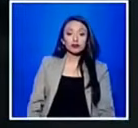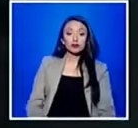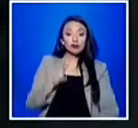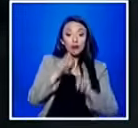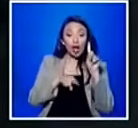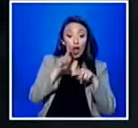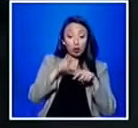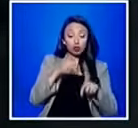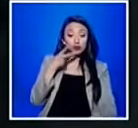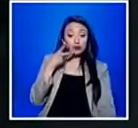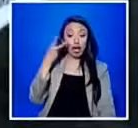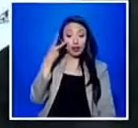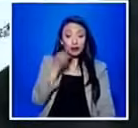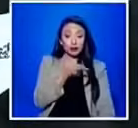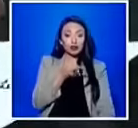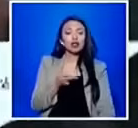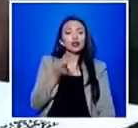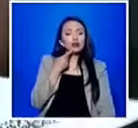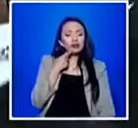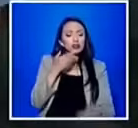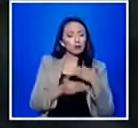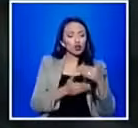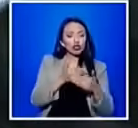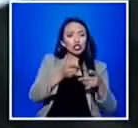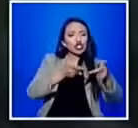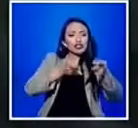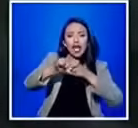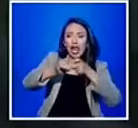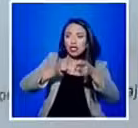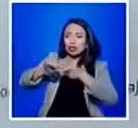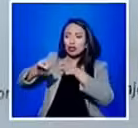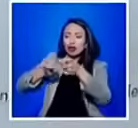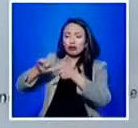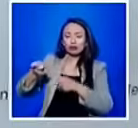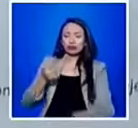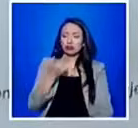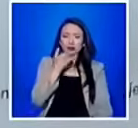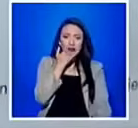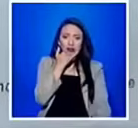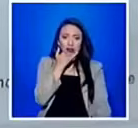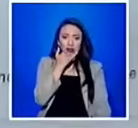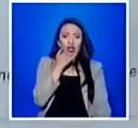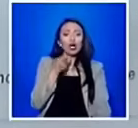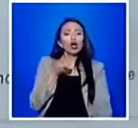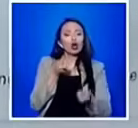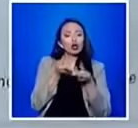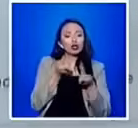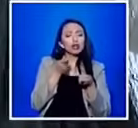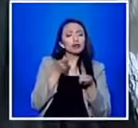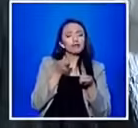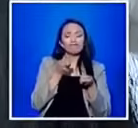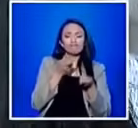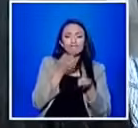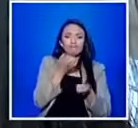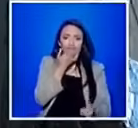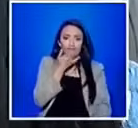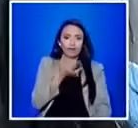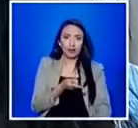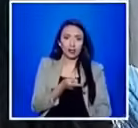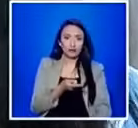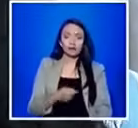Algunos padres de familia cuestionan el proceso de selección y alertan a las autoridades de control sobre irregularidades. Pues decían